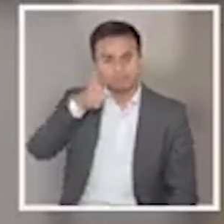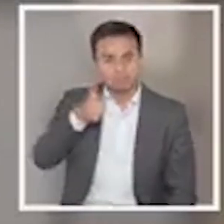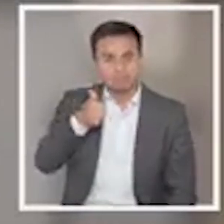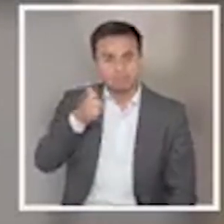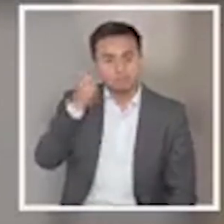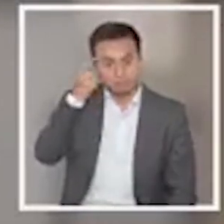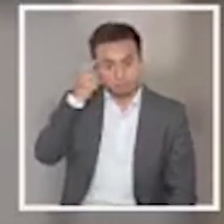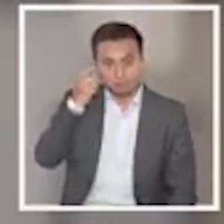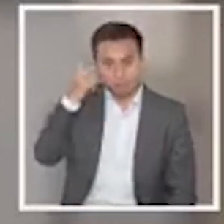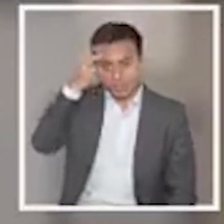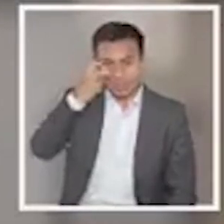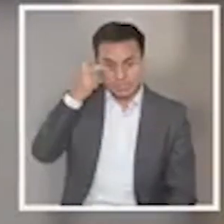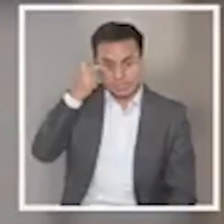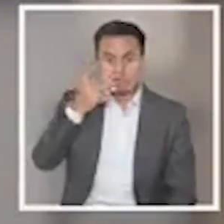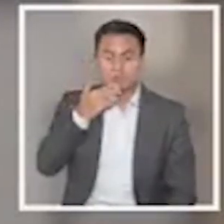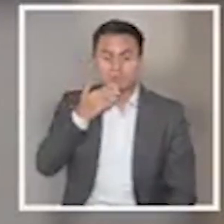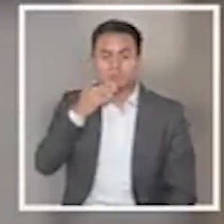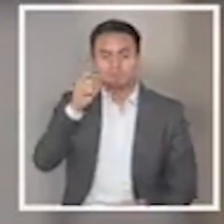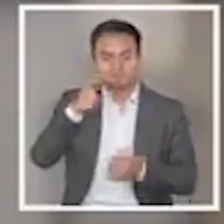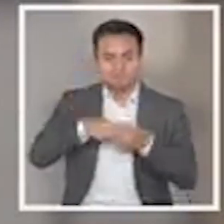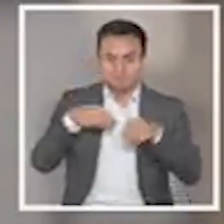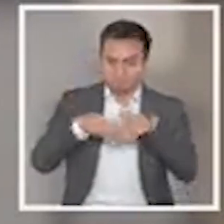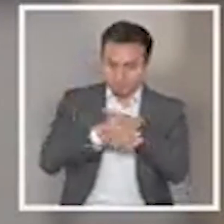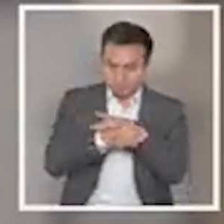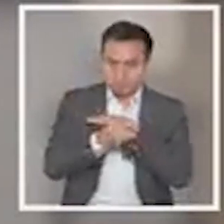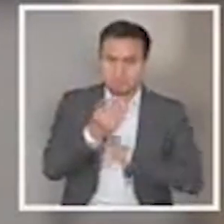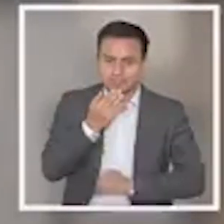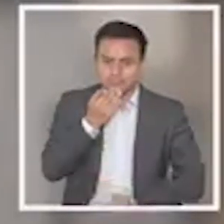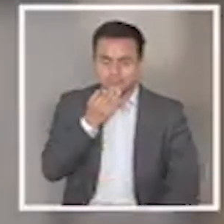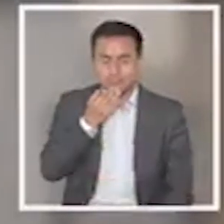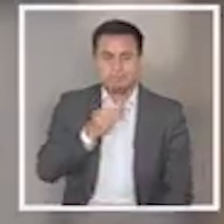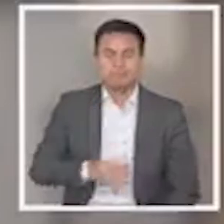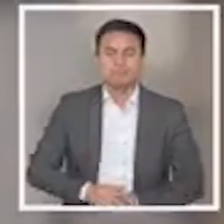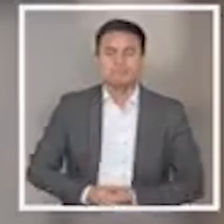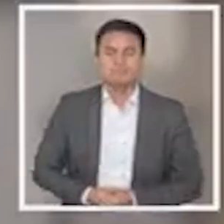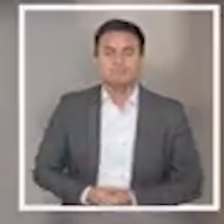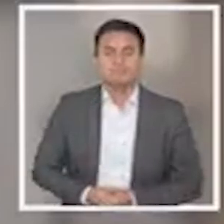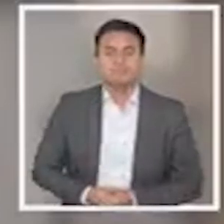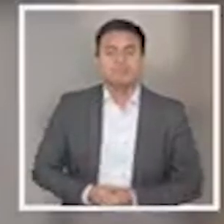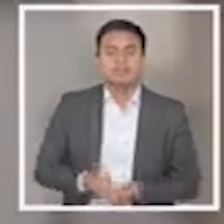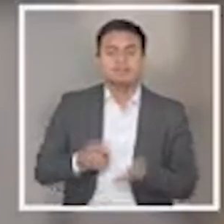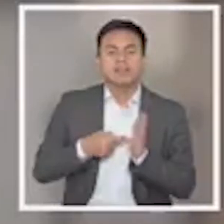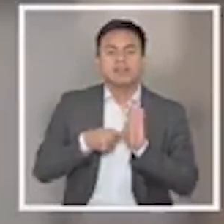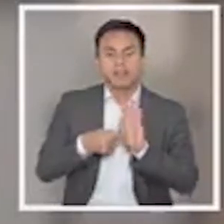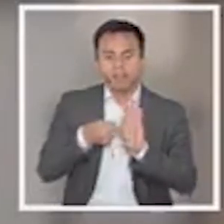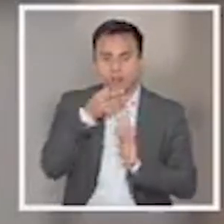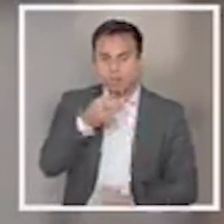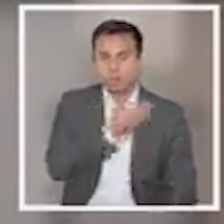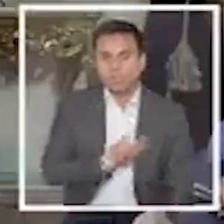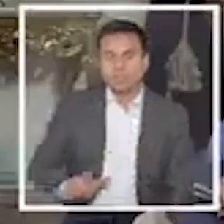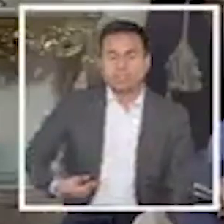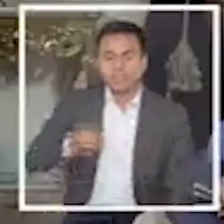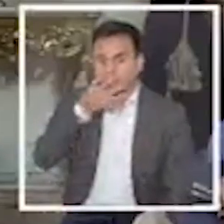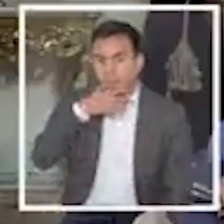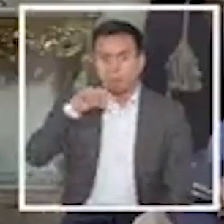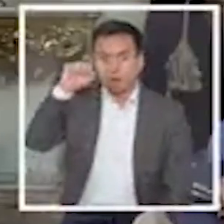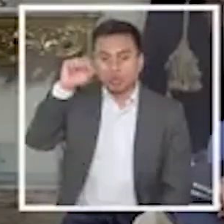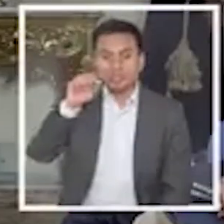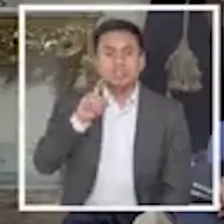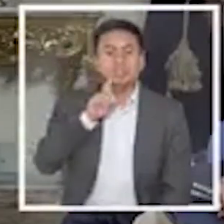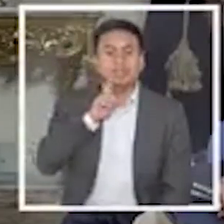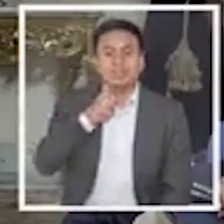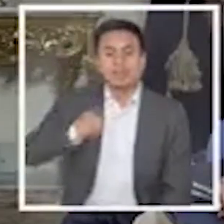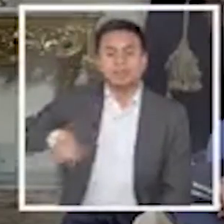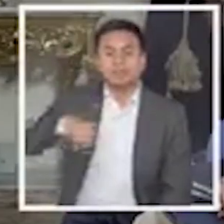si no me equivoco, Brasil estará haciendo lo propio. Y le he planteado al presidente Boric que tenemos